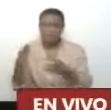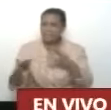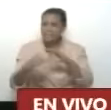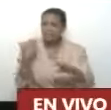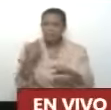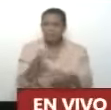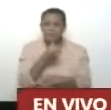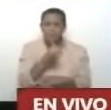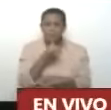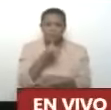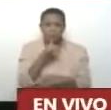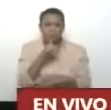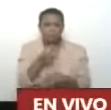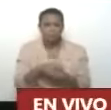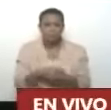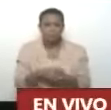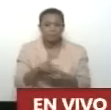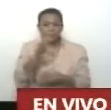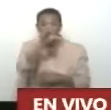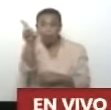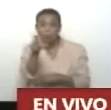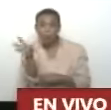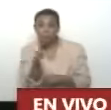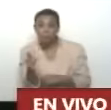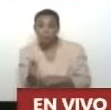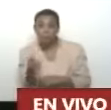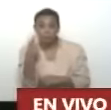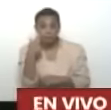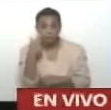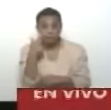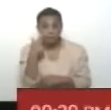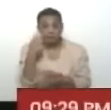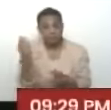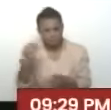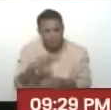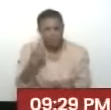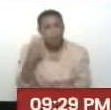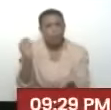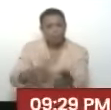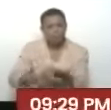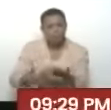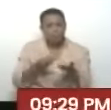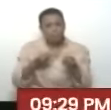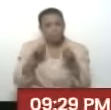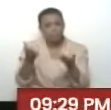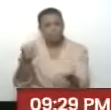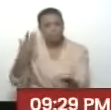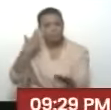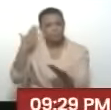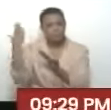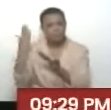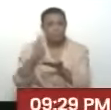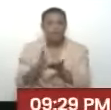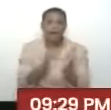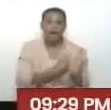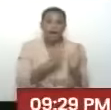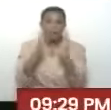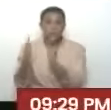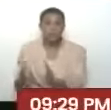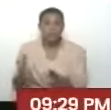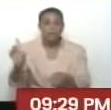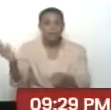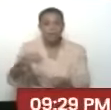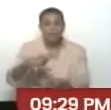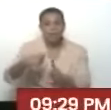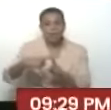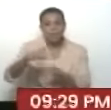directo, directo de la Guayana Esequiba. Si ustedes no lo han visto, ahí se los regalo. Y con esto nos vamos al segmento Más